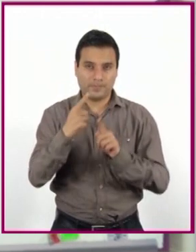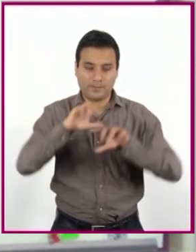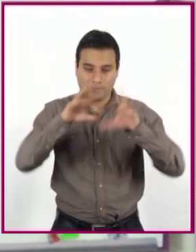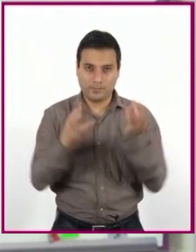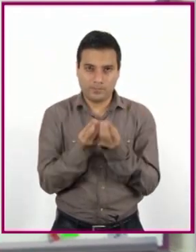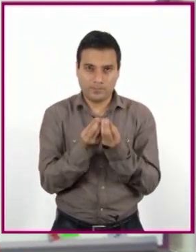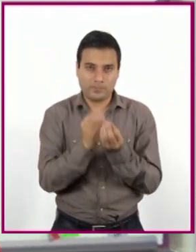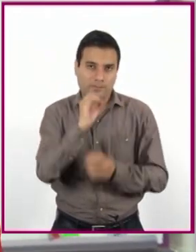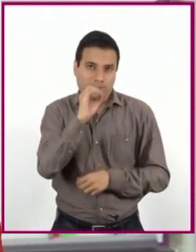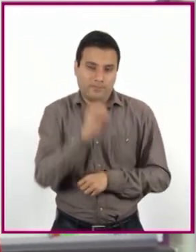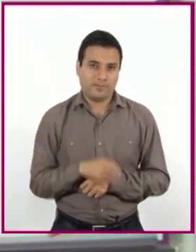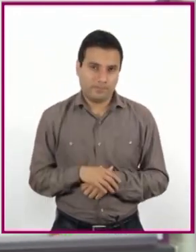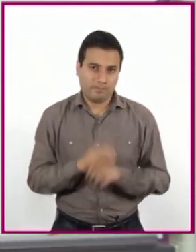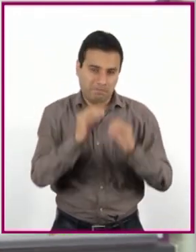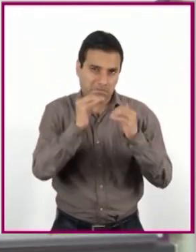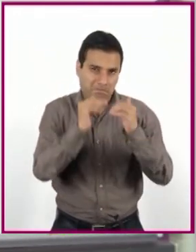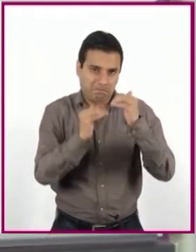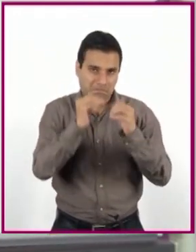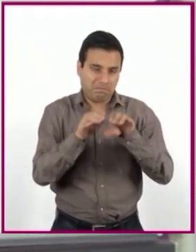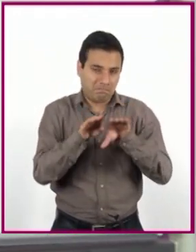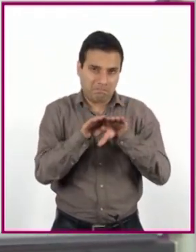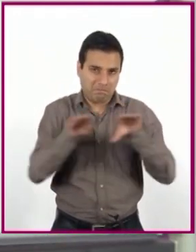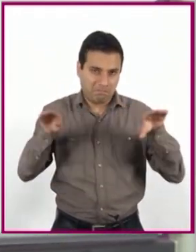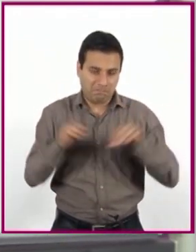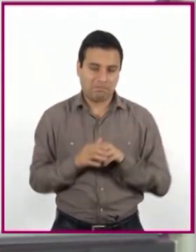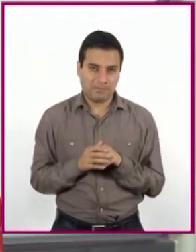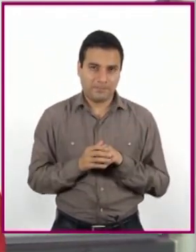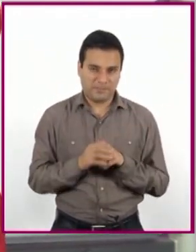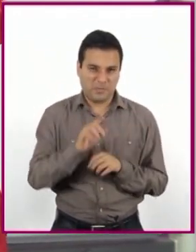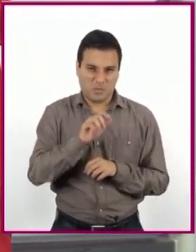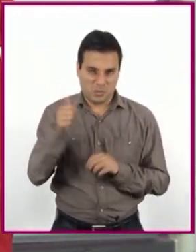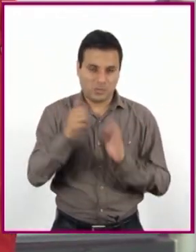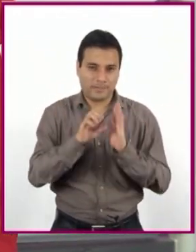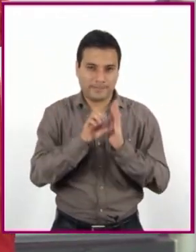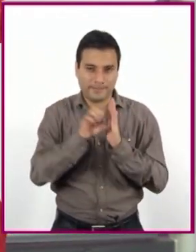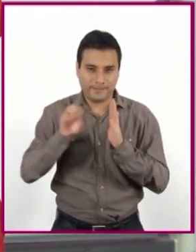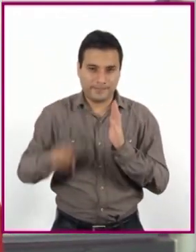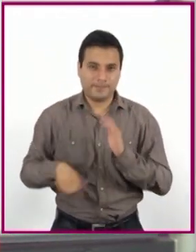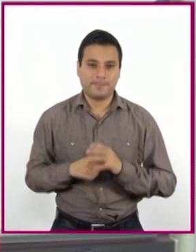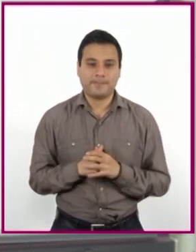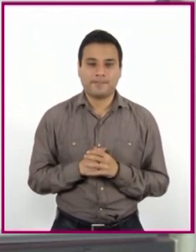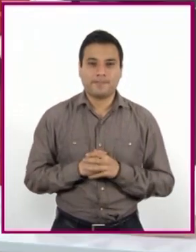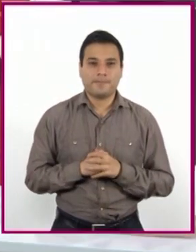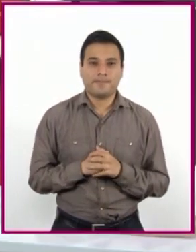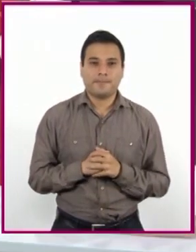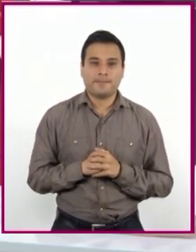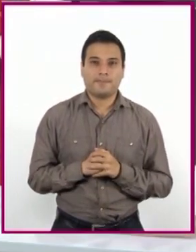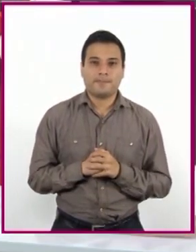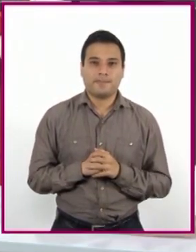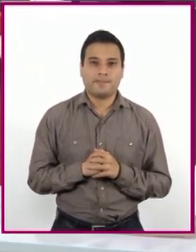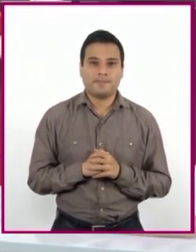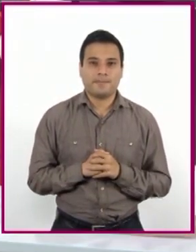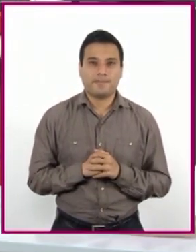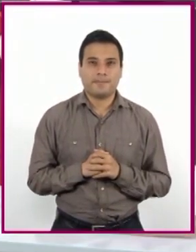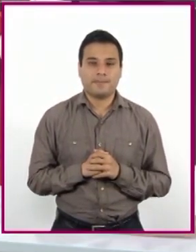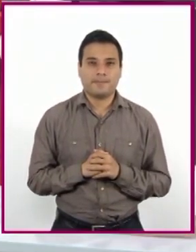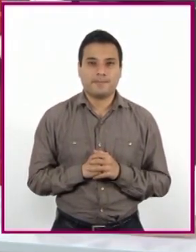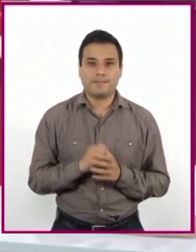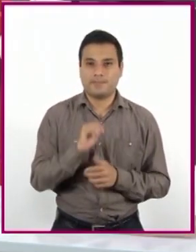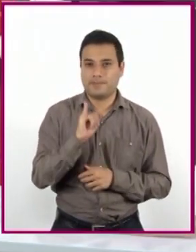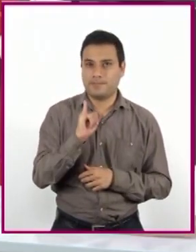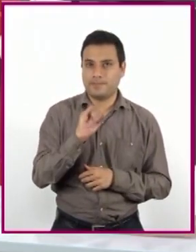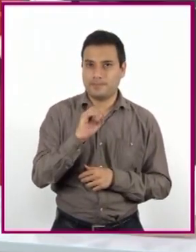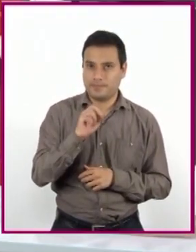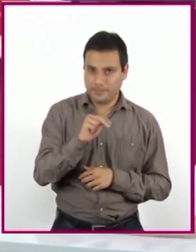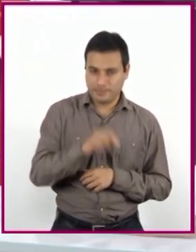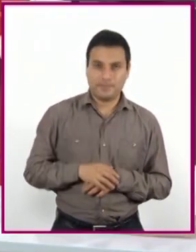0 o carga neutra, 0. Cambiemos de ejemplo, Ima. Dime otros iones. El ion calcio